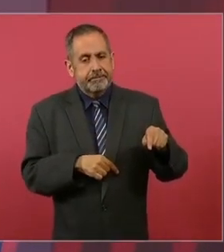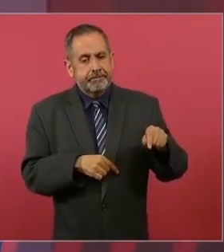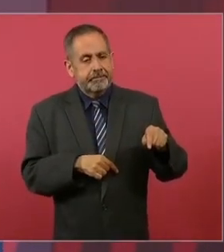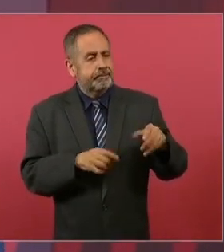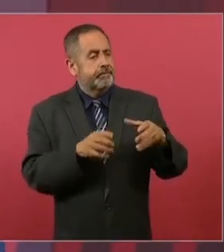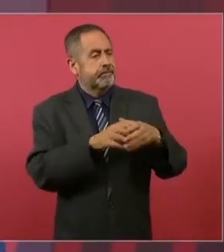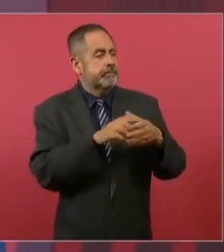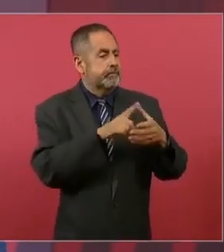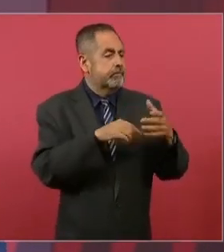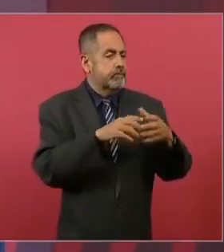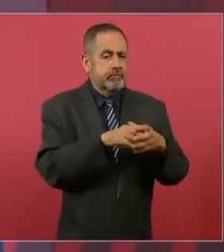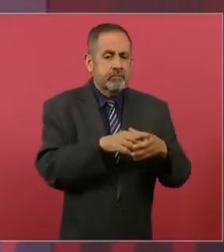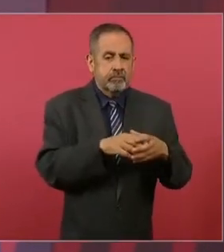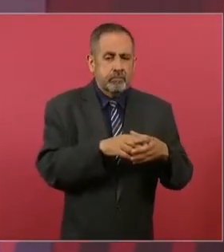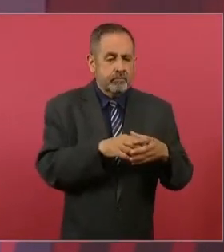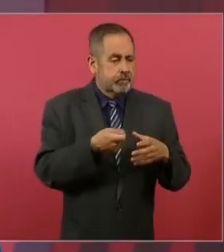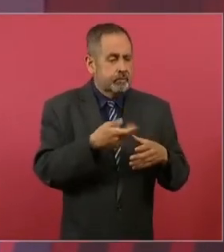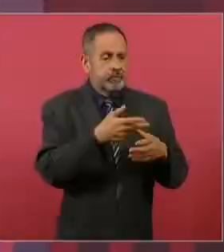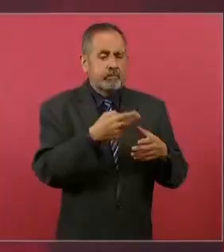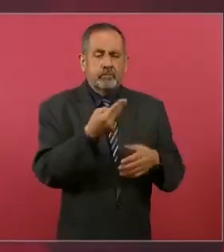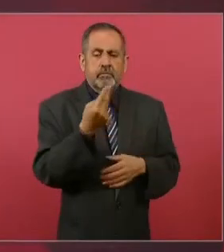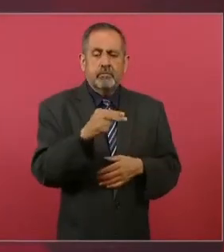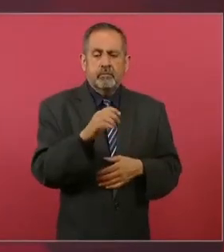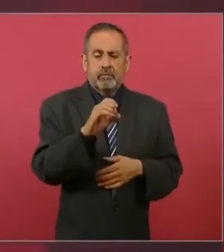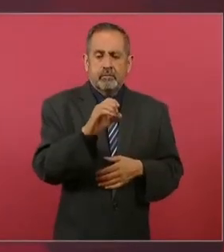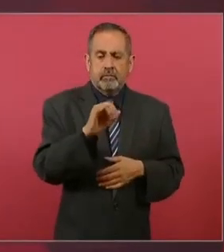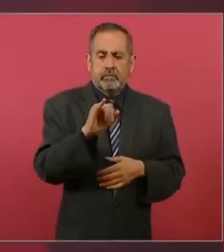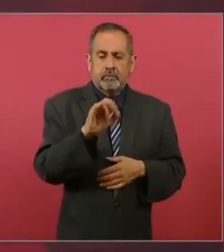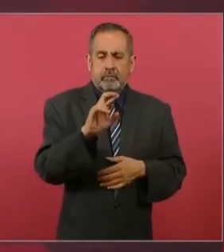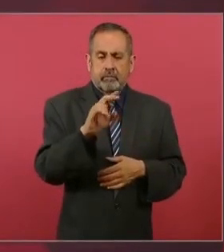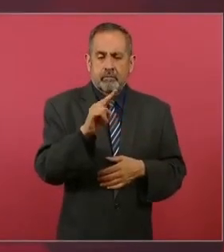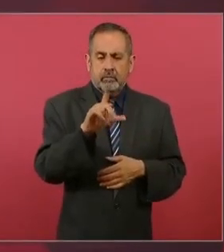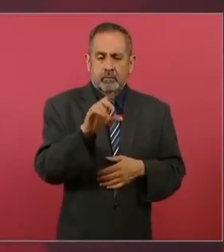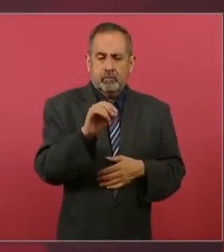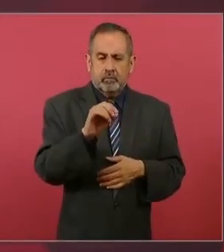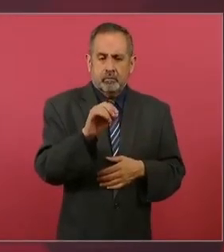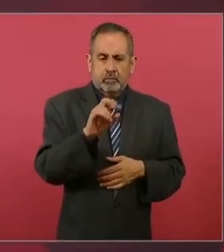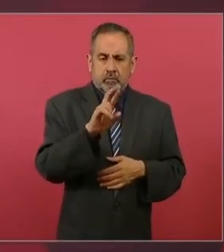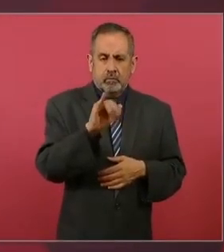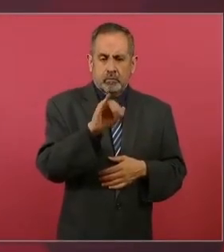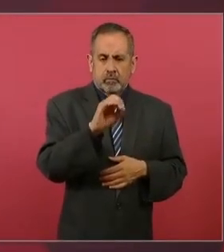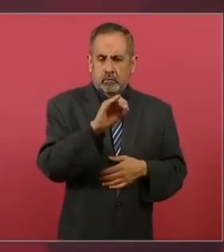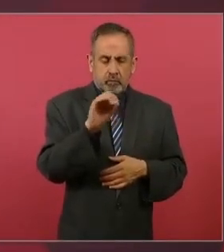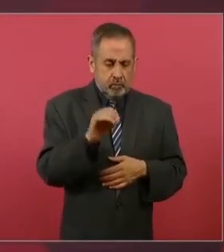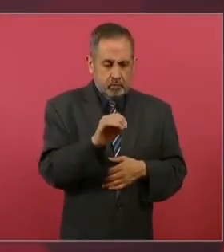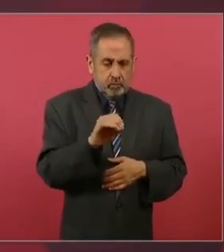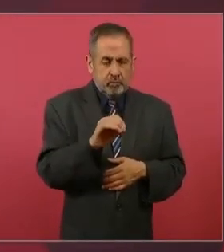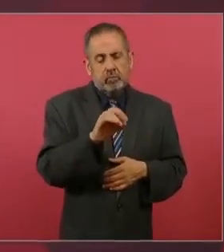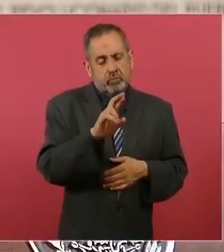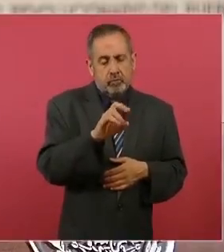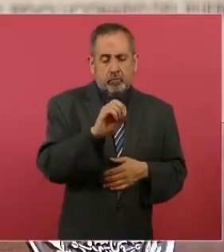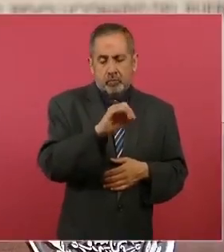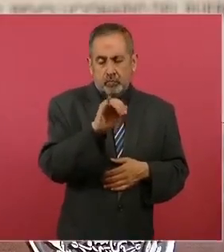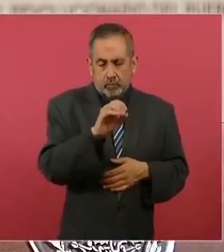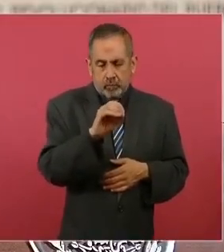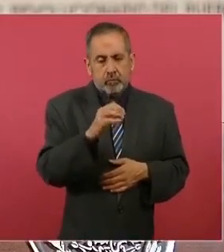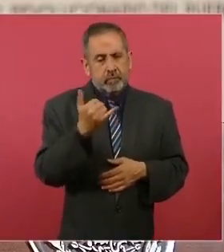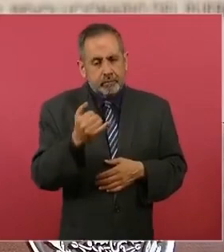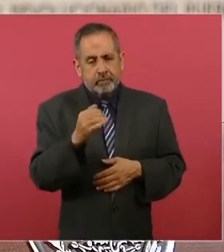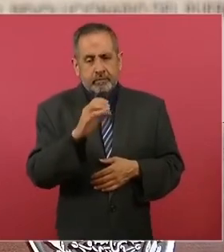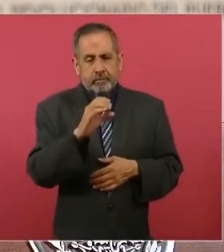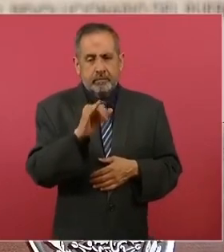a llamar círculo rojo y círculo verde, o hablar de círculo rojo